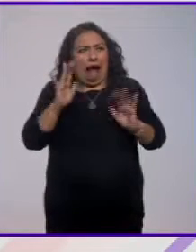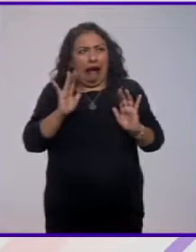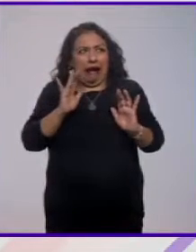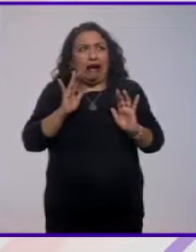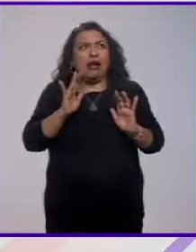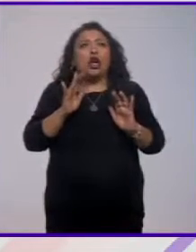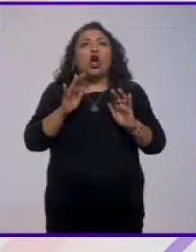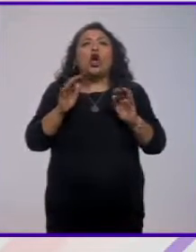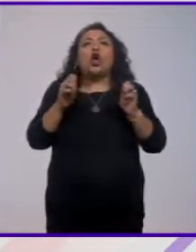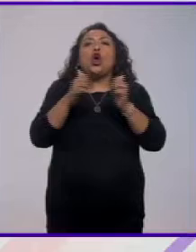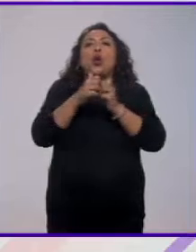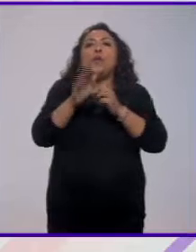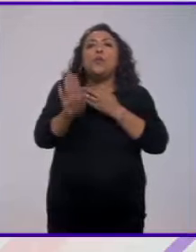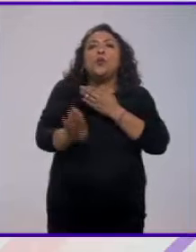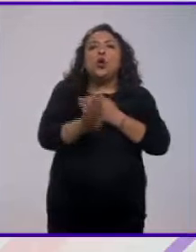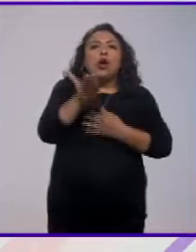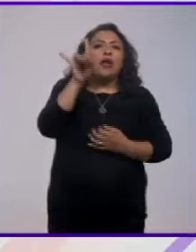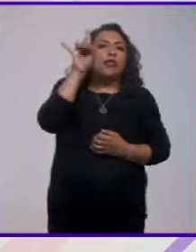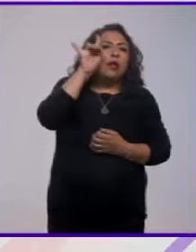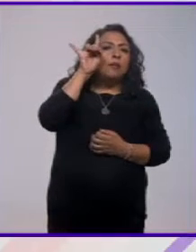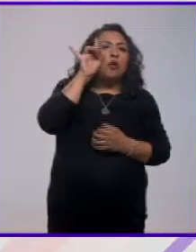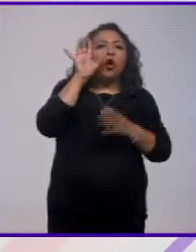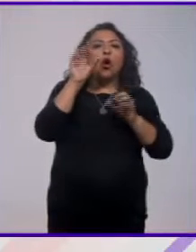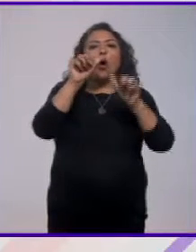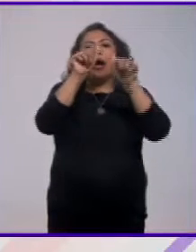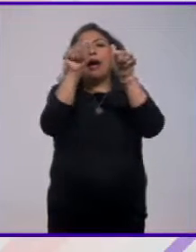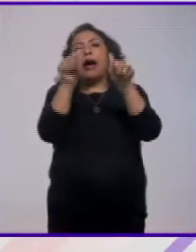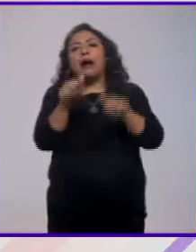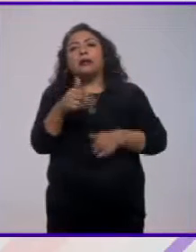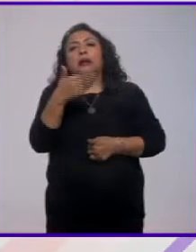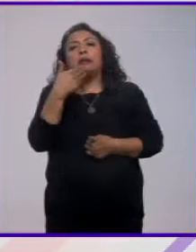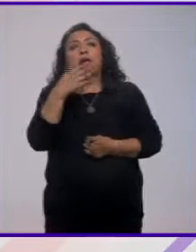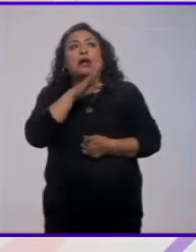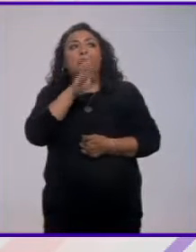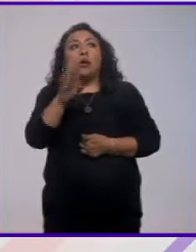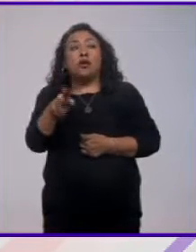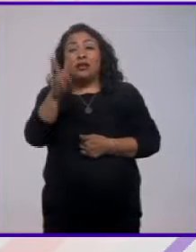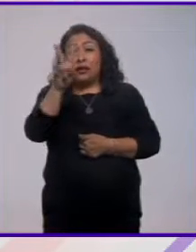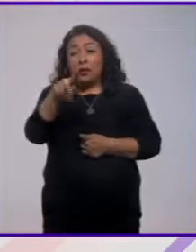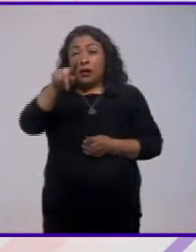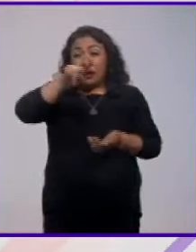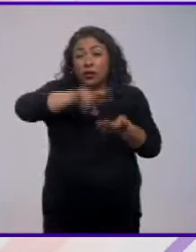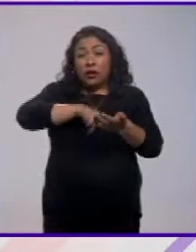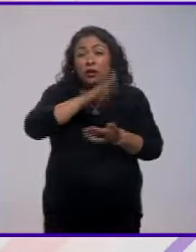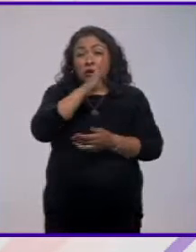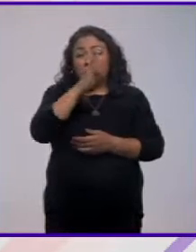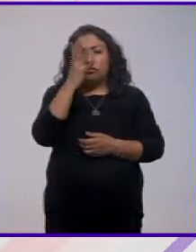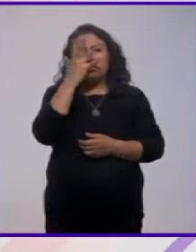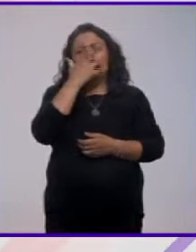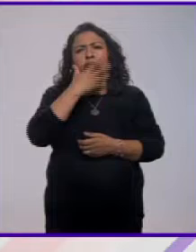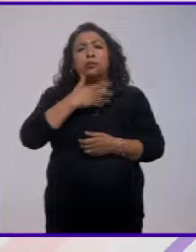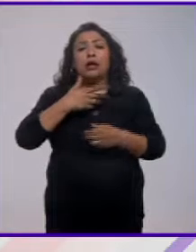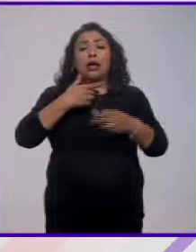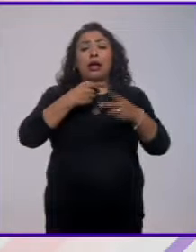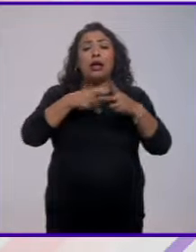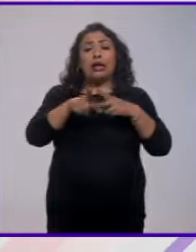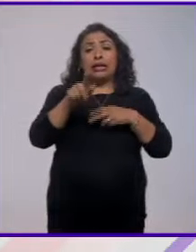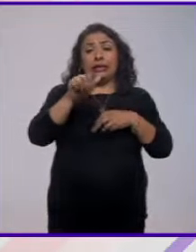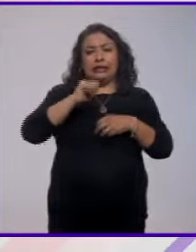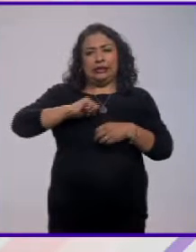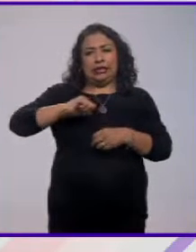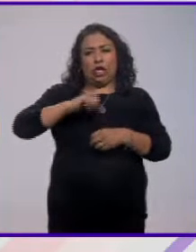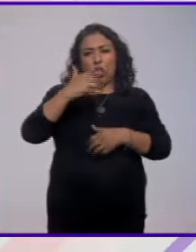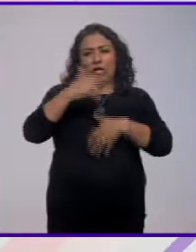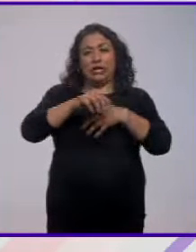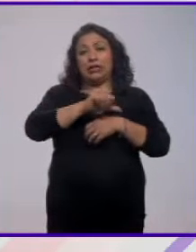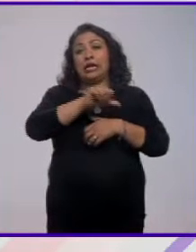con brujas y con demonios, o como el arte del bien morir. Insisto, aquí hay libros maravillosos desde el siglo XV hasta principios del siglo